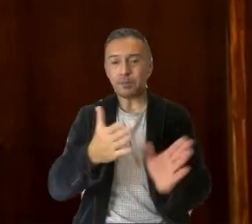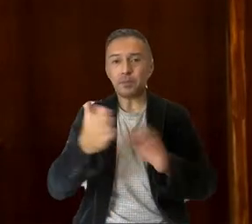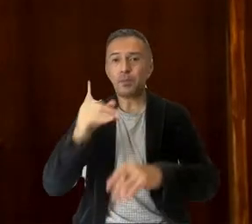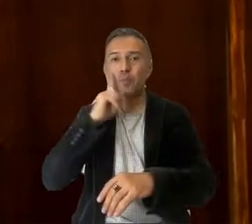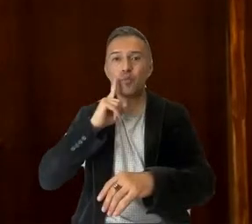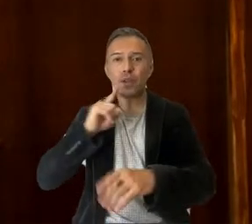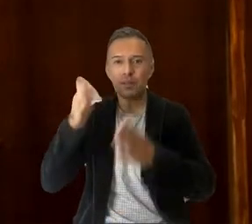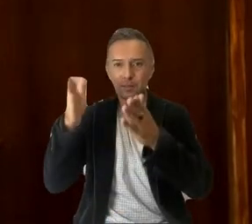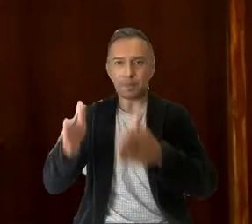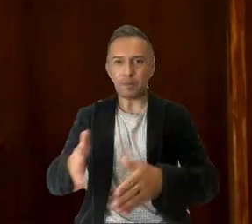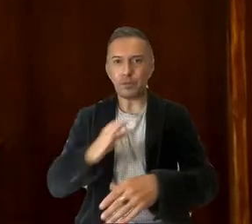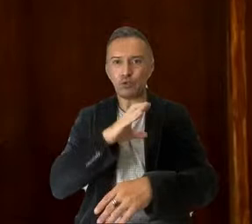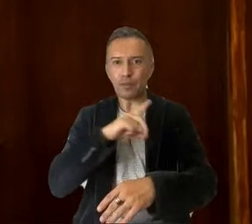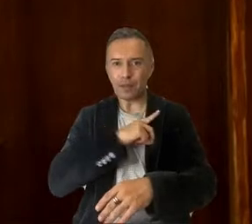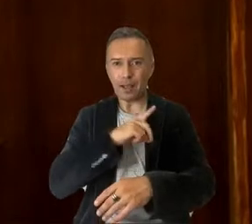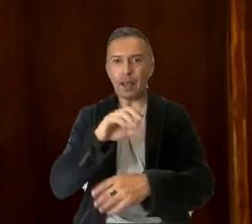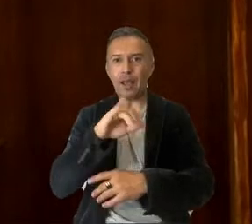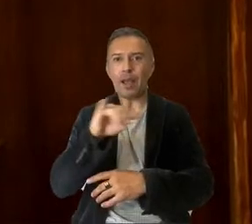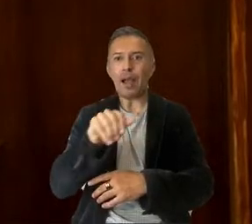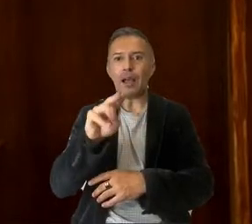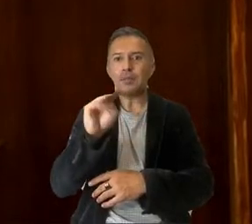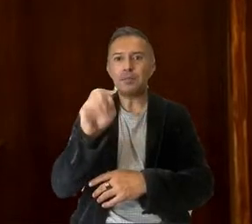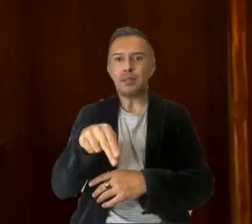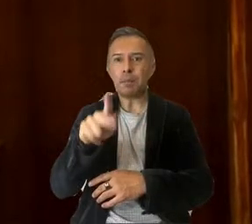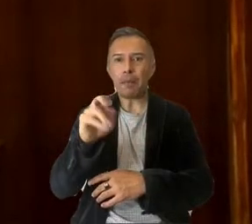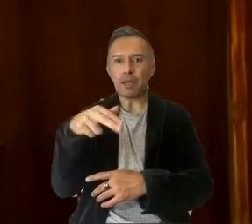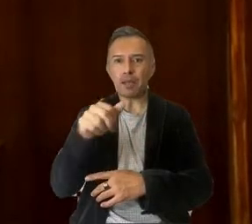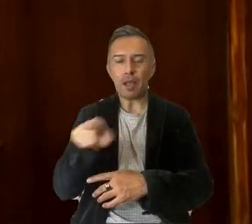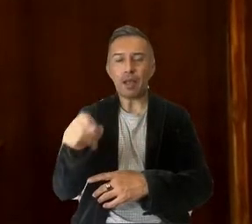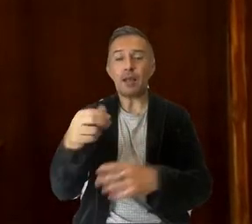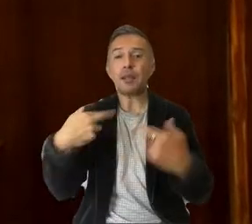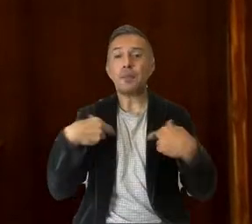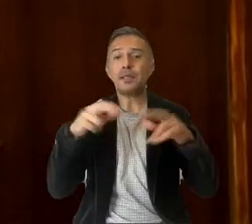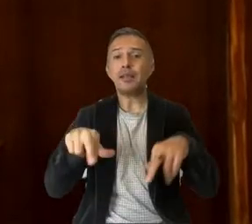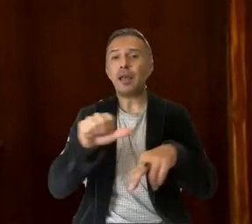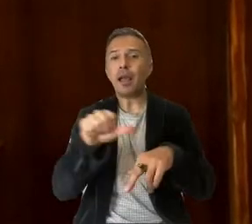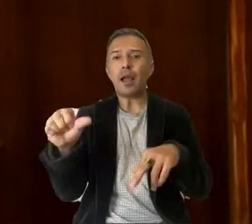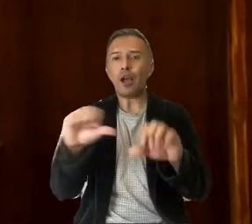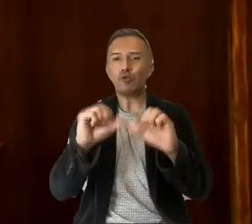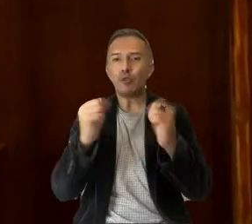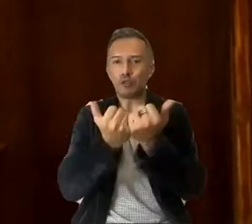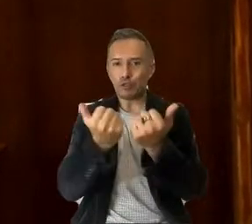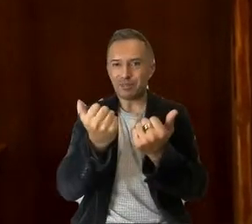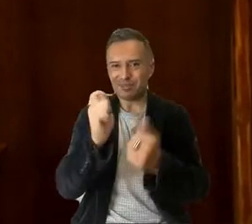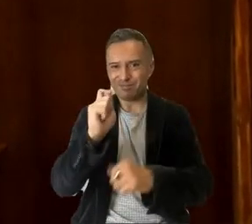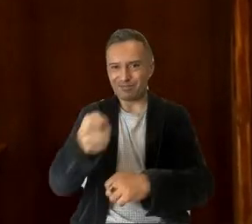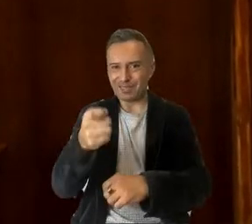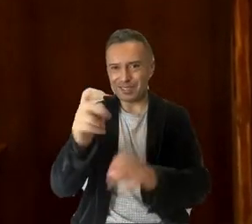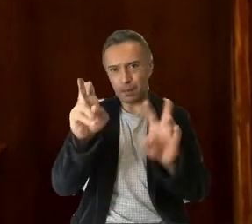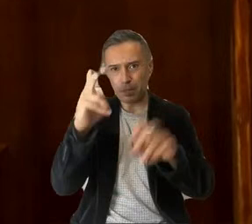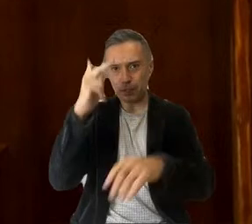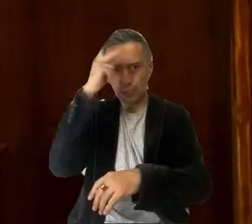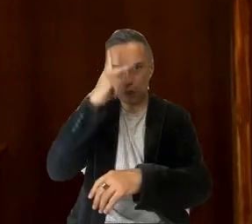A la ciudadana Jazmín Rivero Peña, representante de la Asociación de Psicólogos Deportivos.